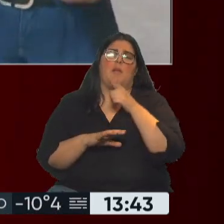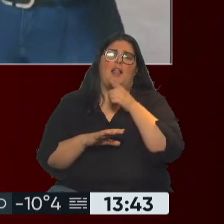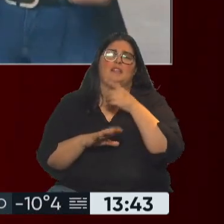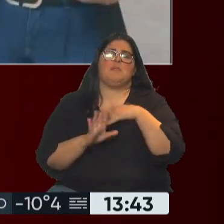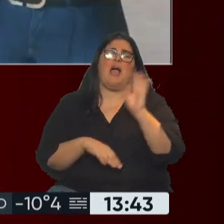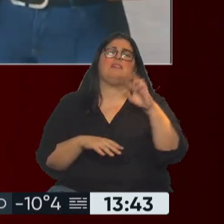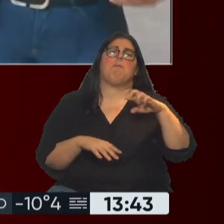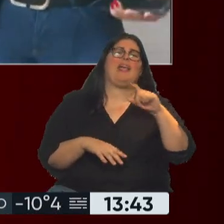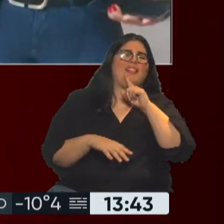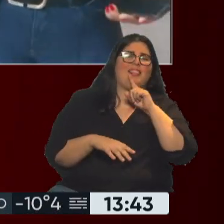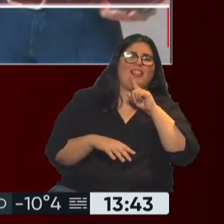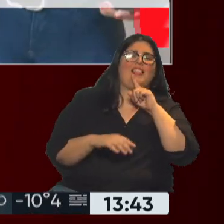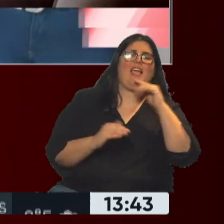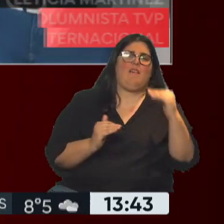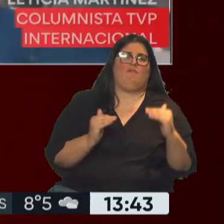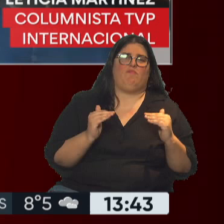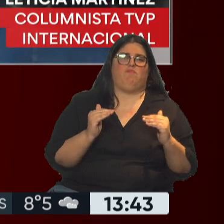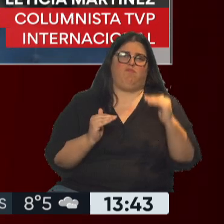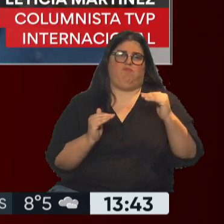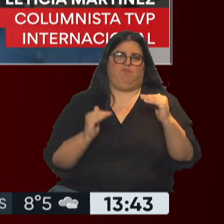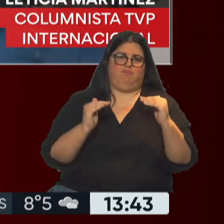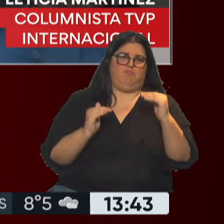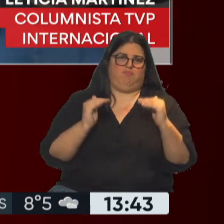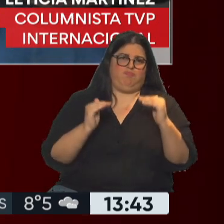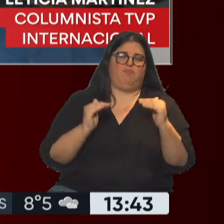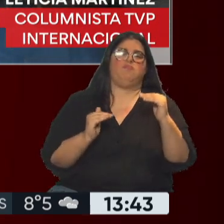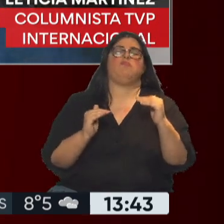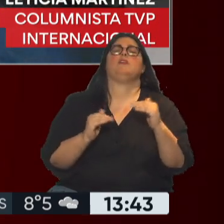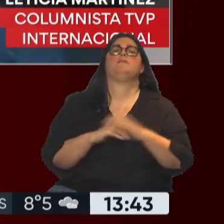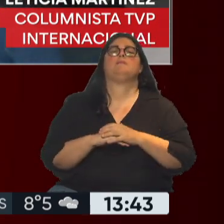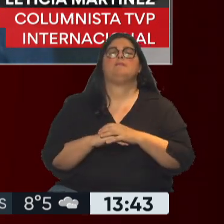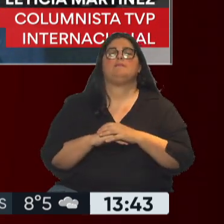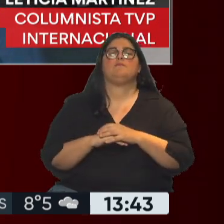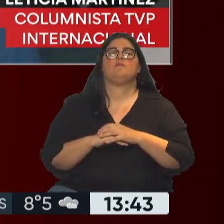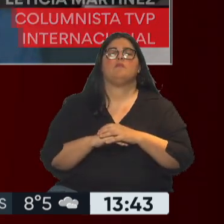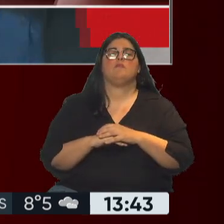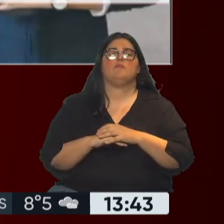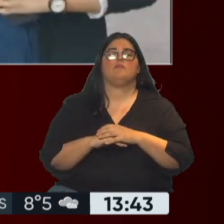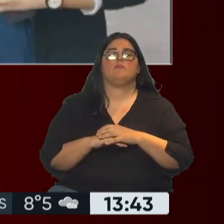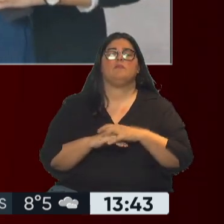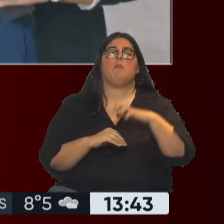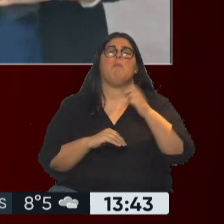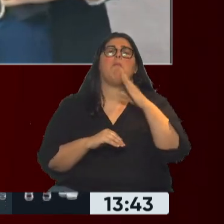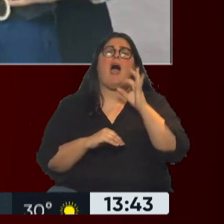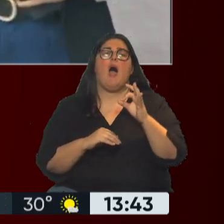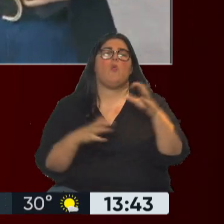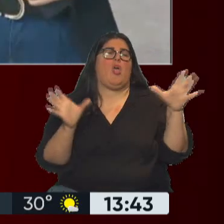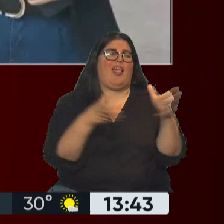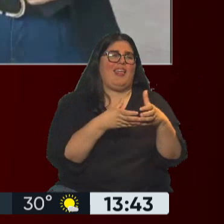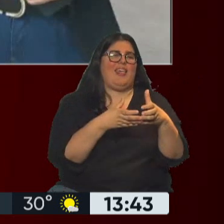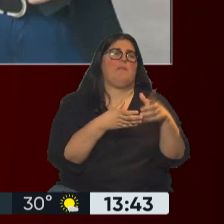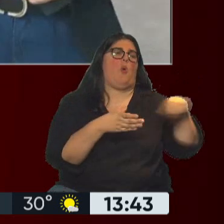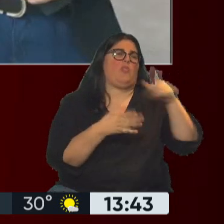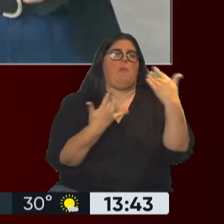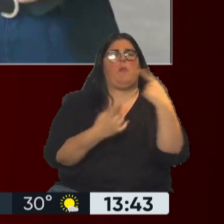PT acerca de lo que puede llegar a pasar mañana en el domingo electoral. Bueno, aquí Pablo, la mesa, Leticia los está escuchando,